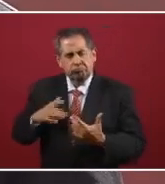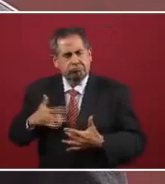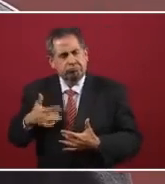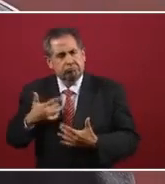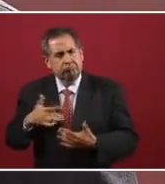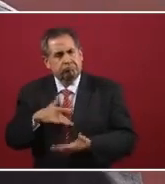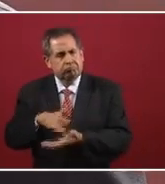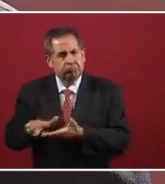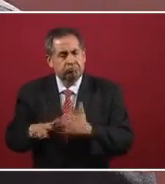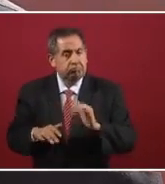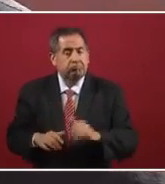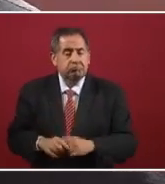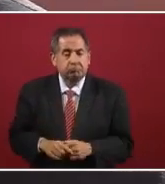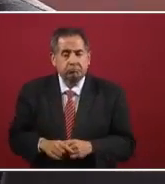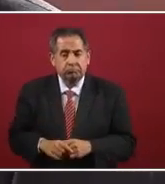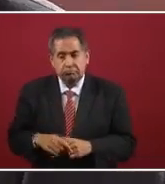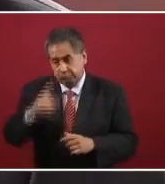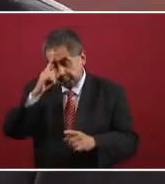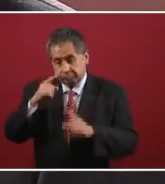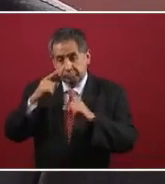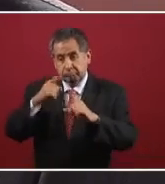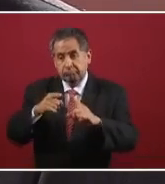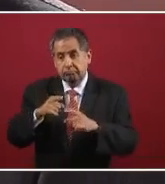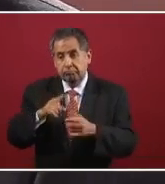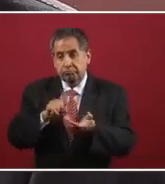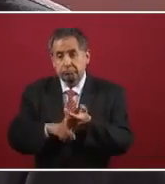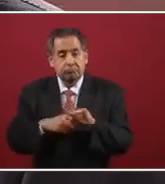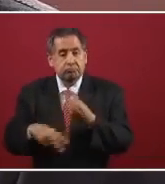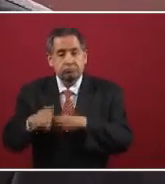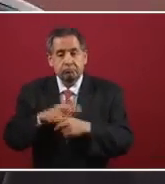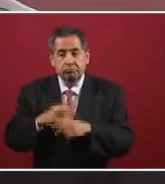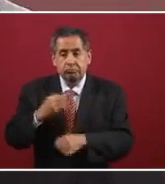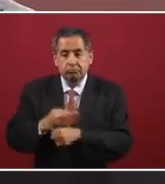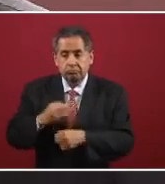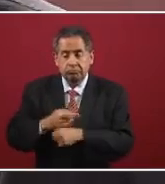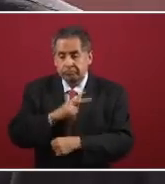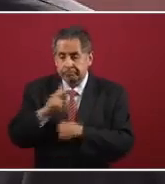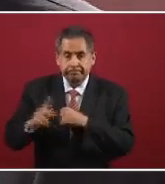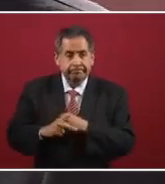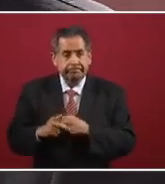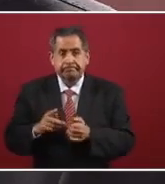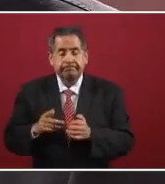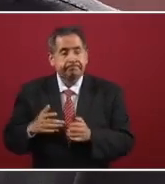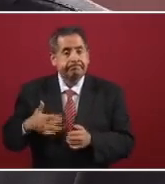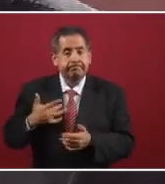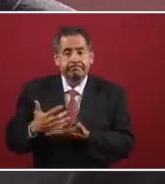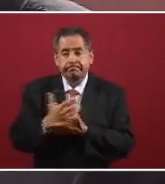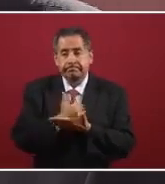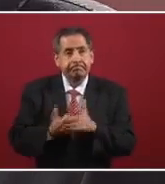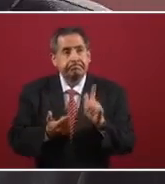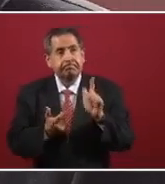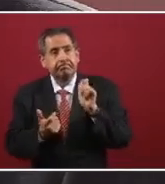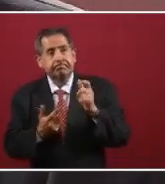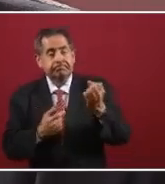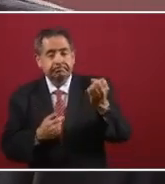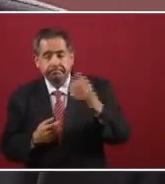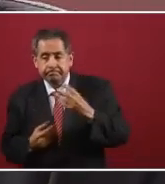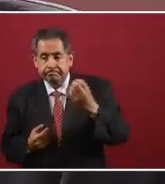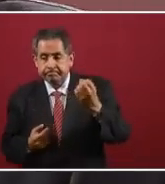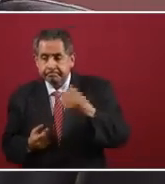porque esa es la principal fuente de ingresos que tiene nuestro país, sobre todo